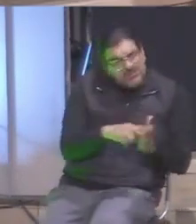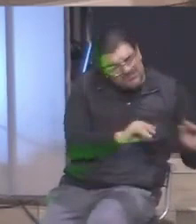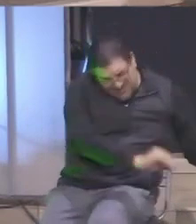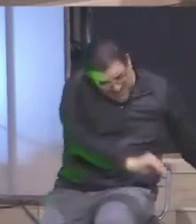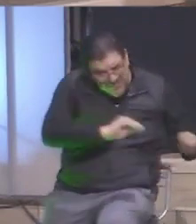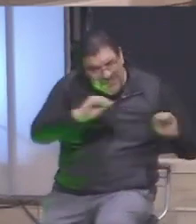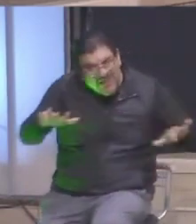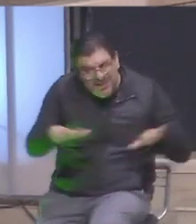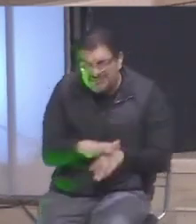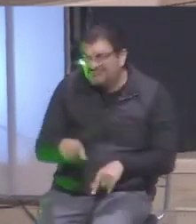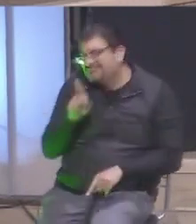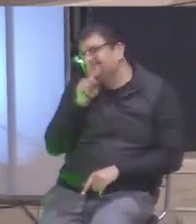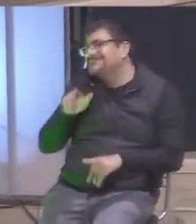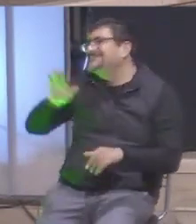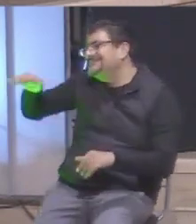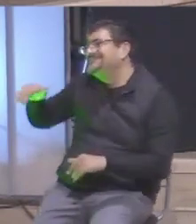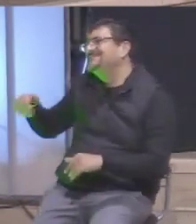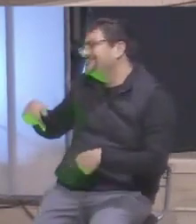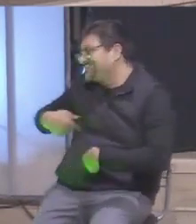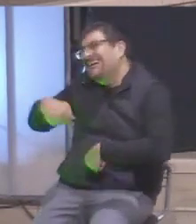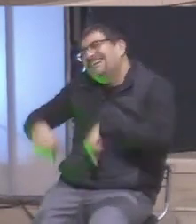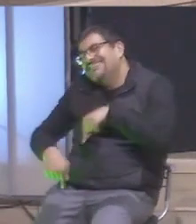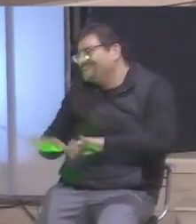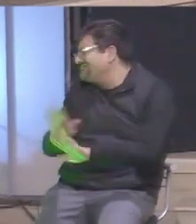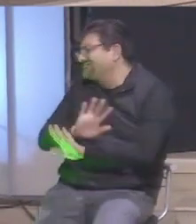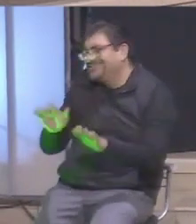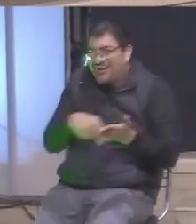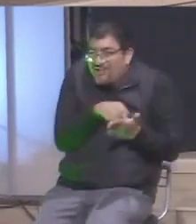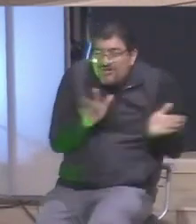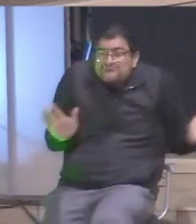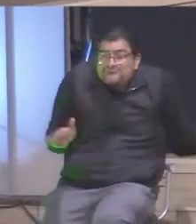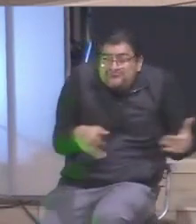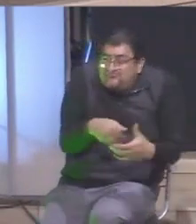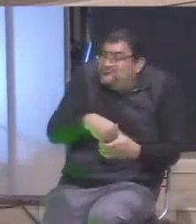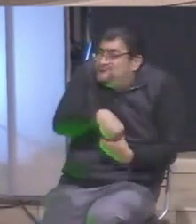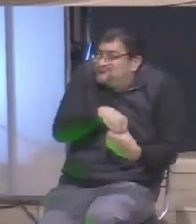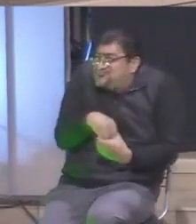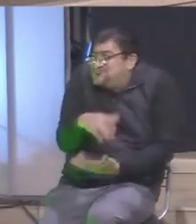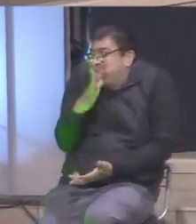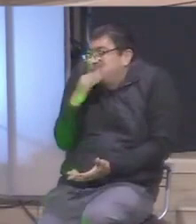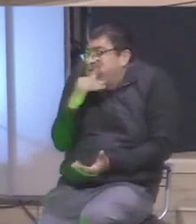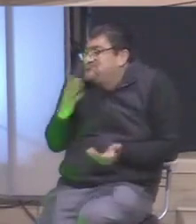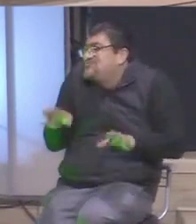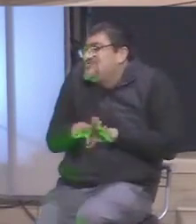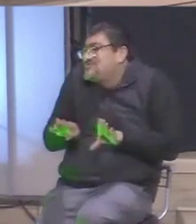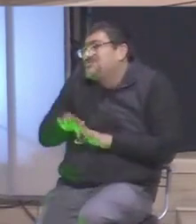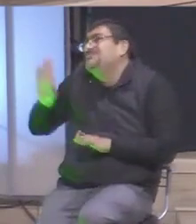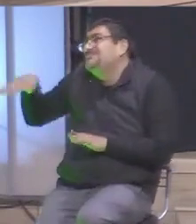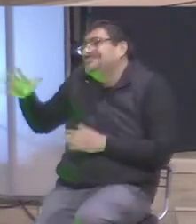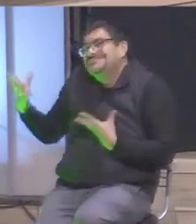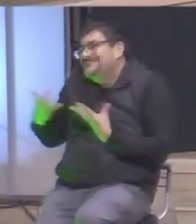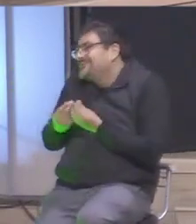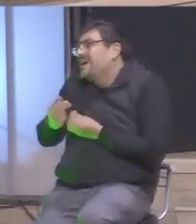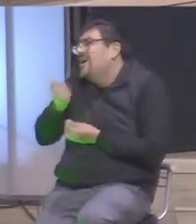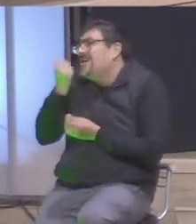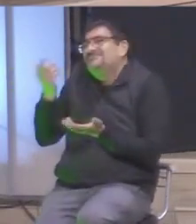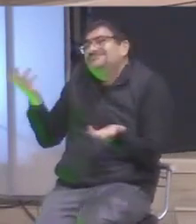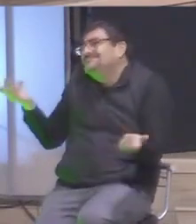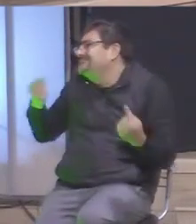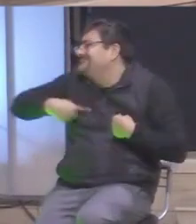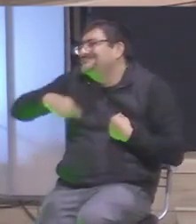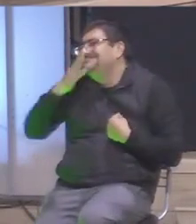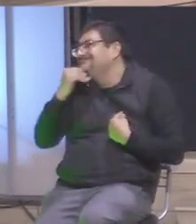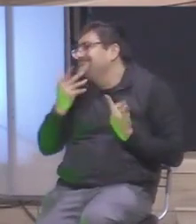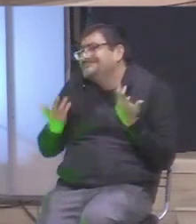incómodos y dijeron he aquí el lugar en que moramos contigo profeta Eliseo es